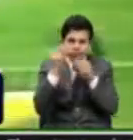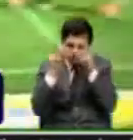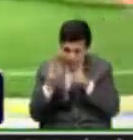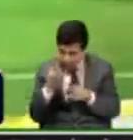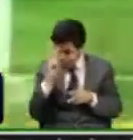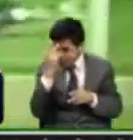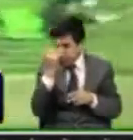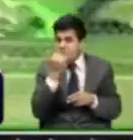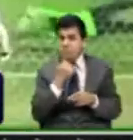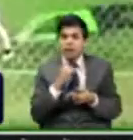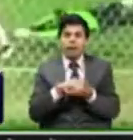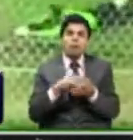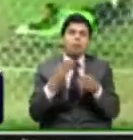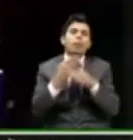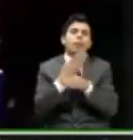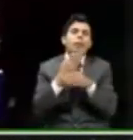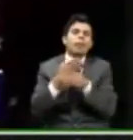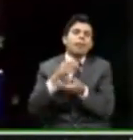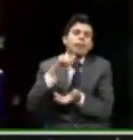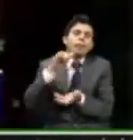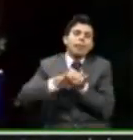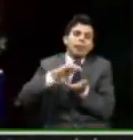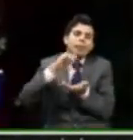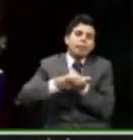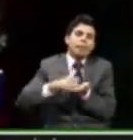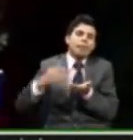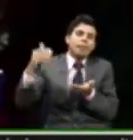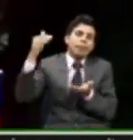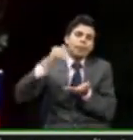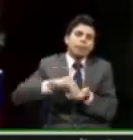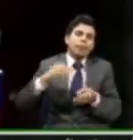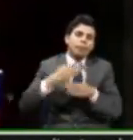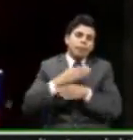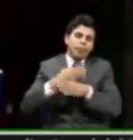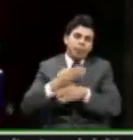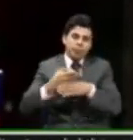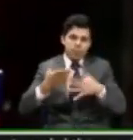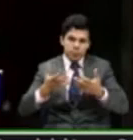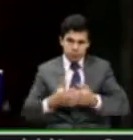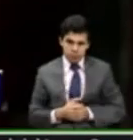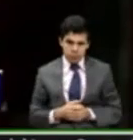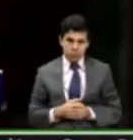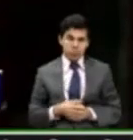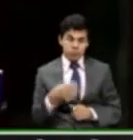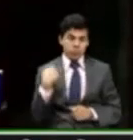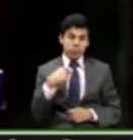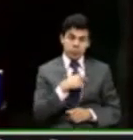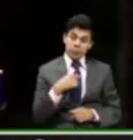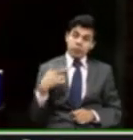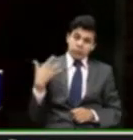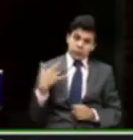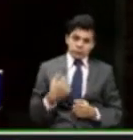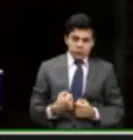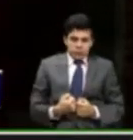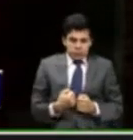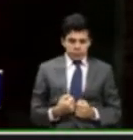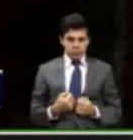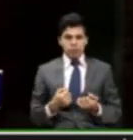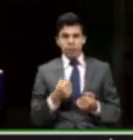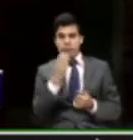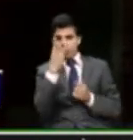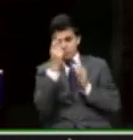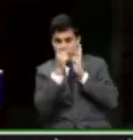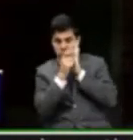fueron el común denominador. Difícil, da mucha impotencia porque lo sentíamos, que lo teníamos ahí. Estos tres puntos eran muy